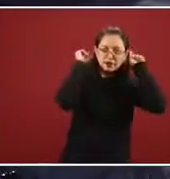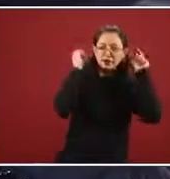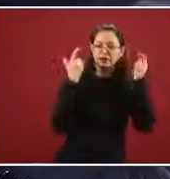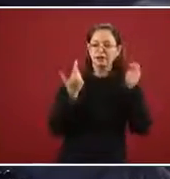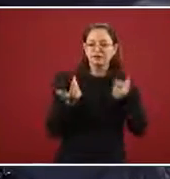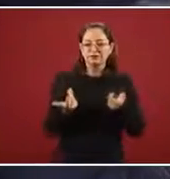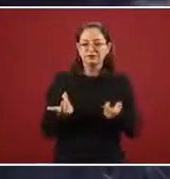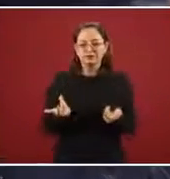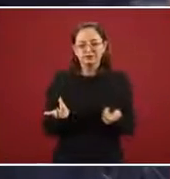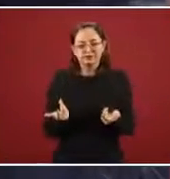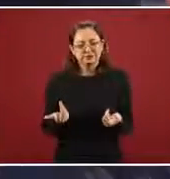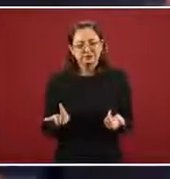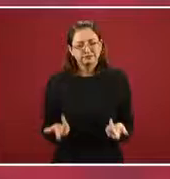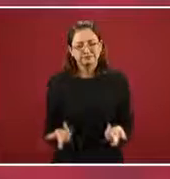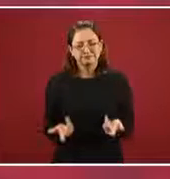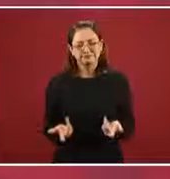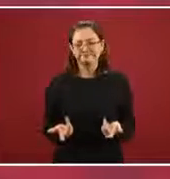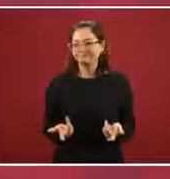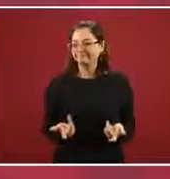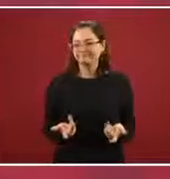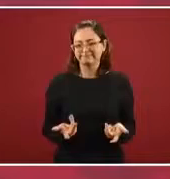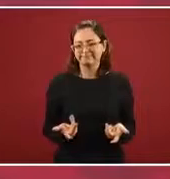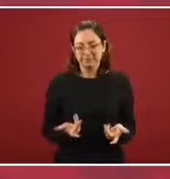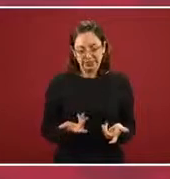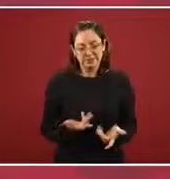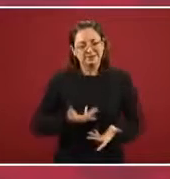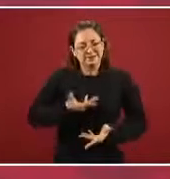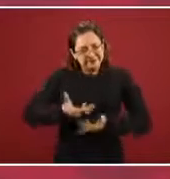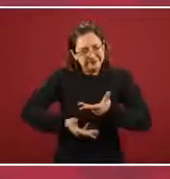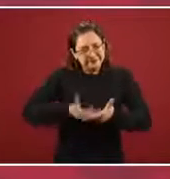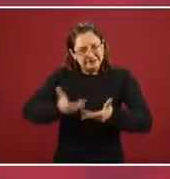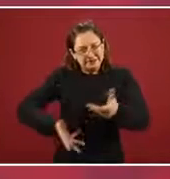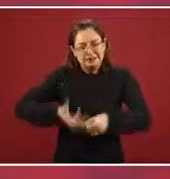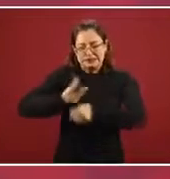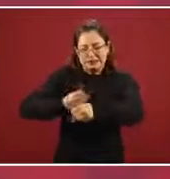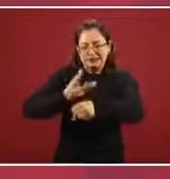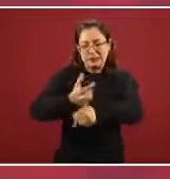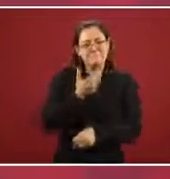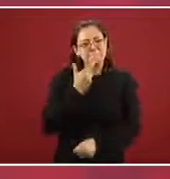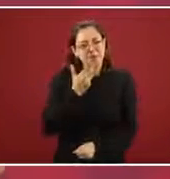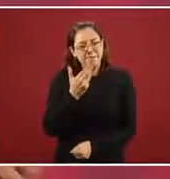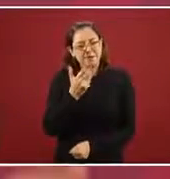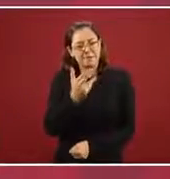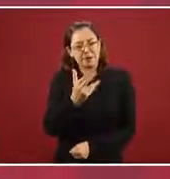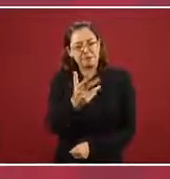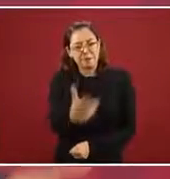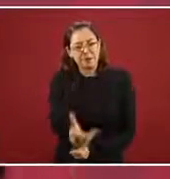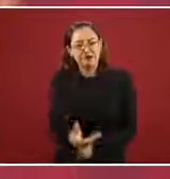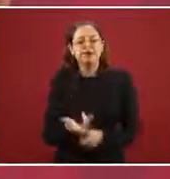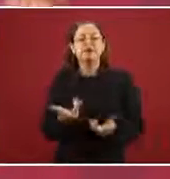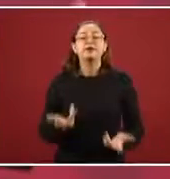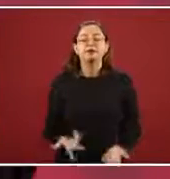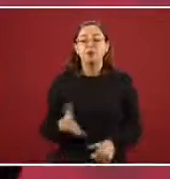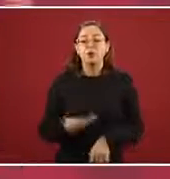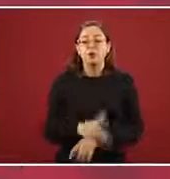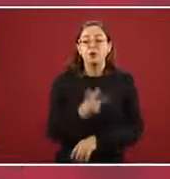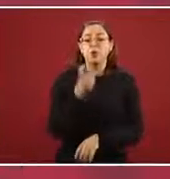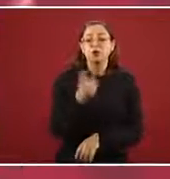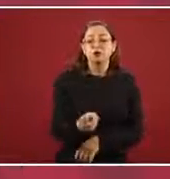Entonces, estamos mejorando todo el sistema de salud. Entonces, aquí vamos a ir viendo